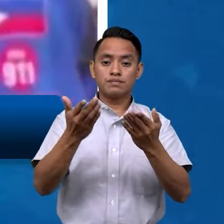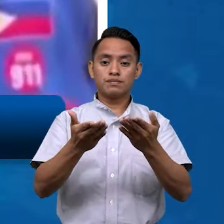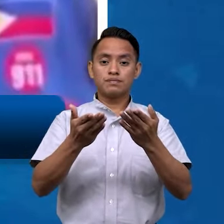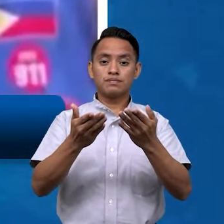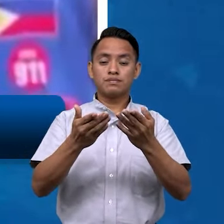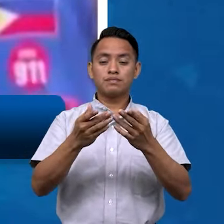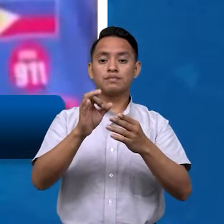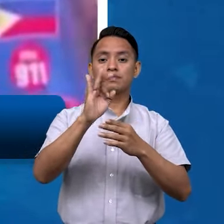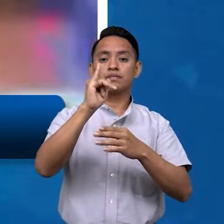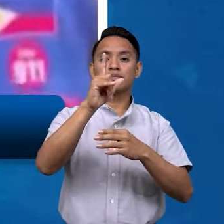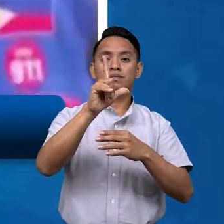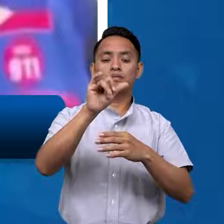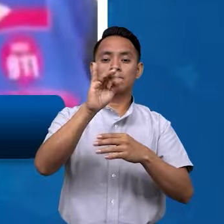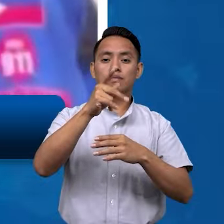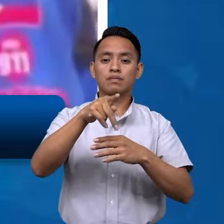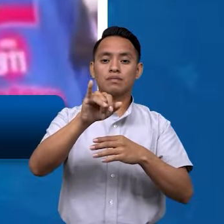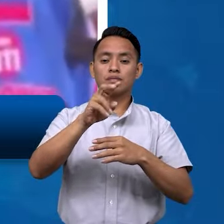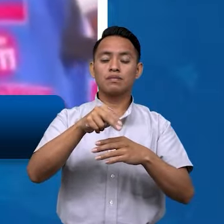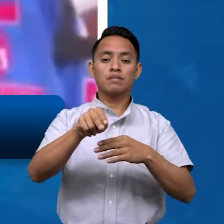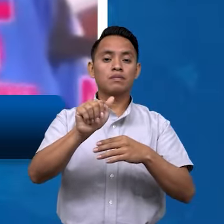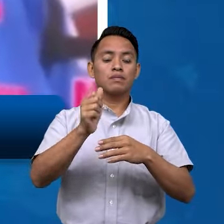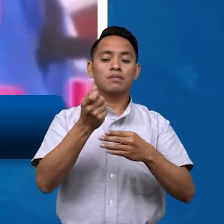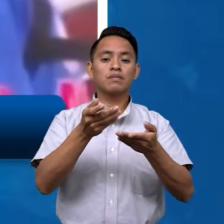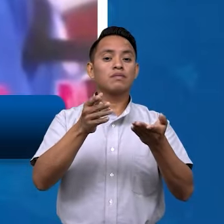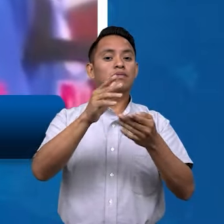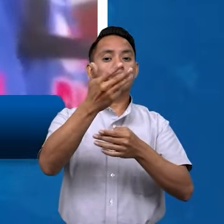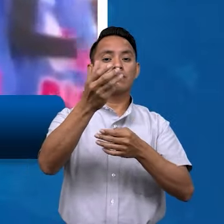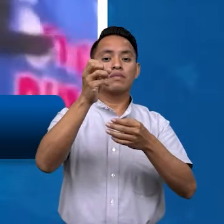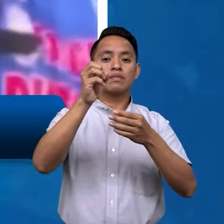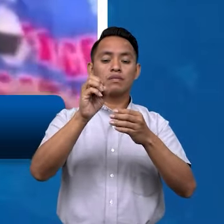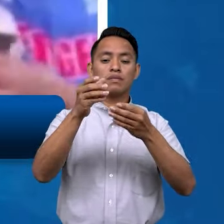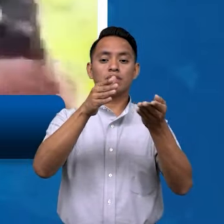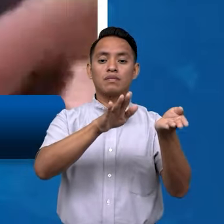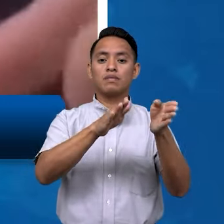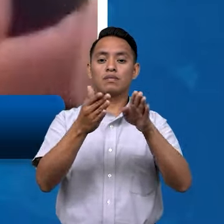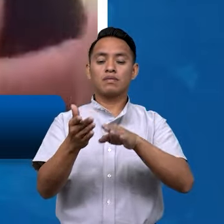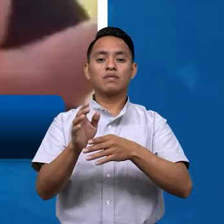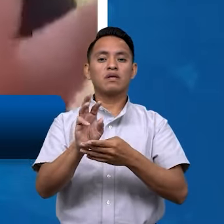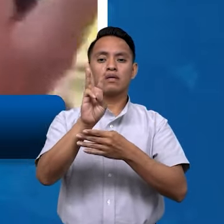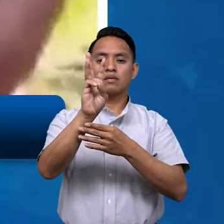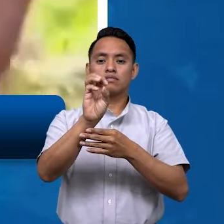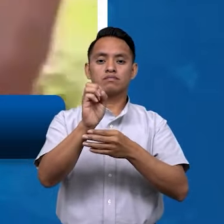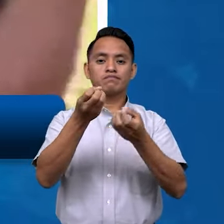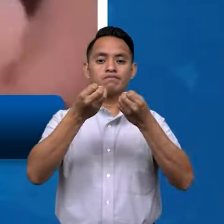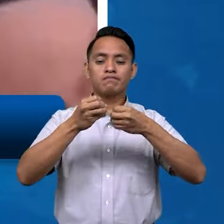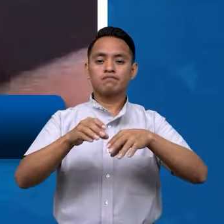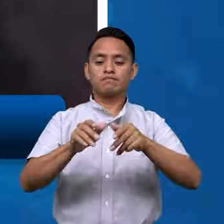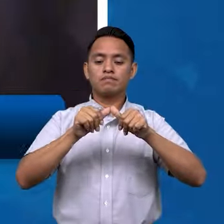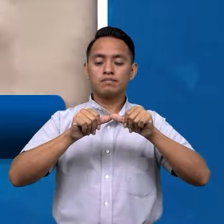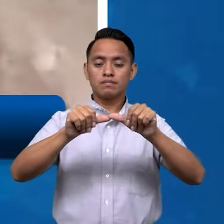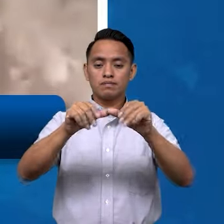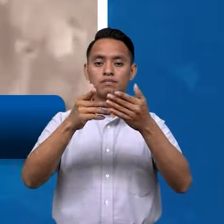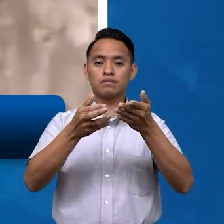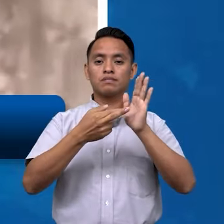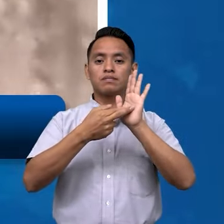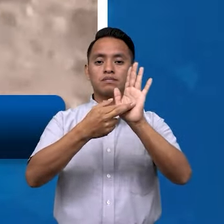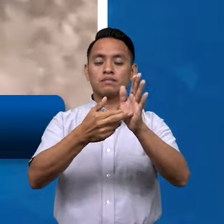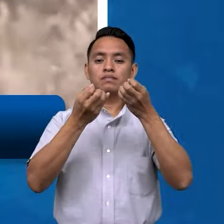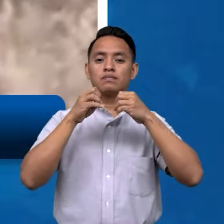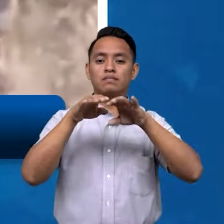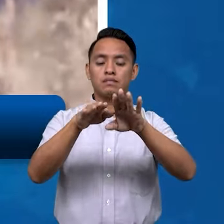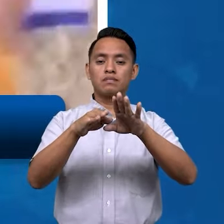sur de Filipinas, ha ascendido a 90 y unas 30 personas continúan desaparecidas de acuerdo a reportes de las